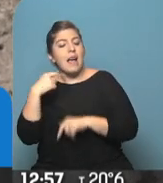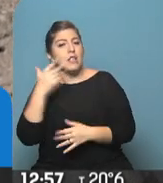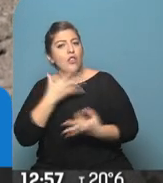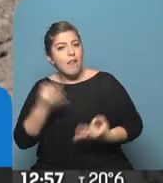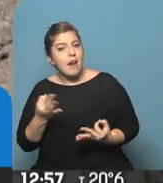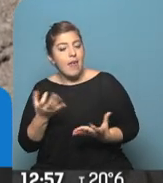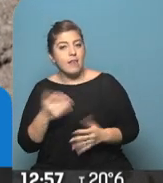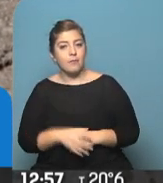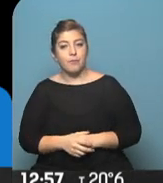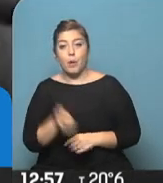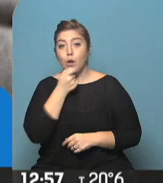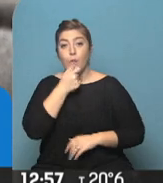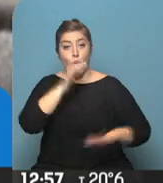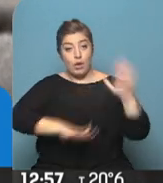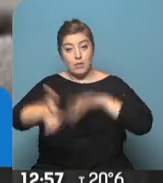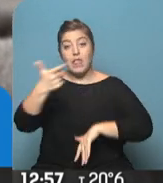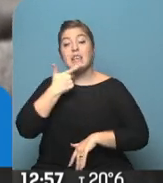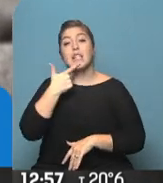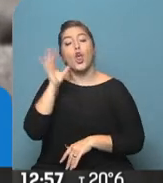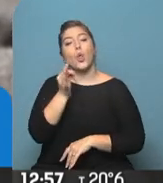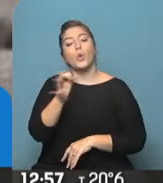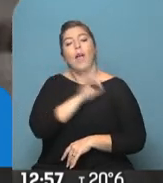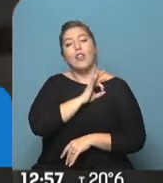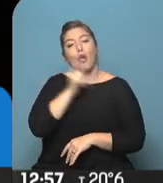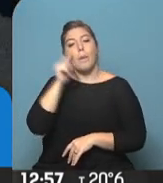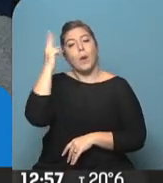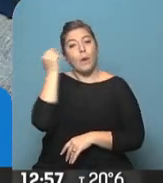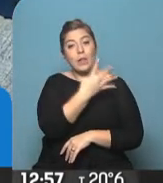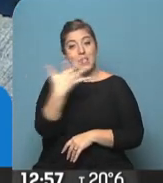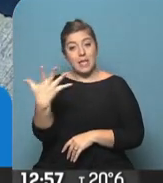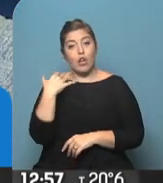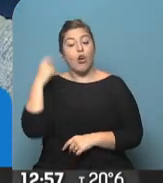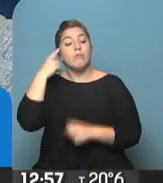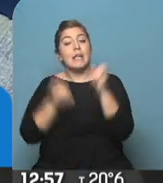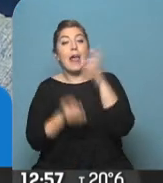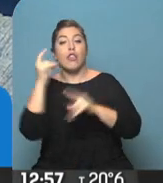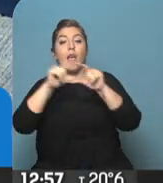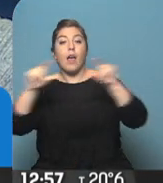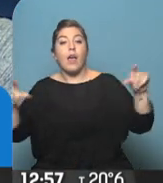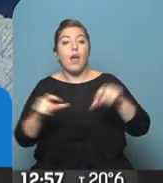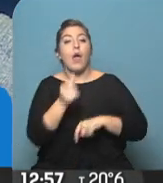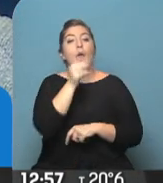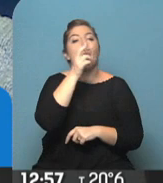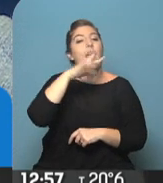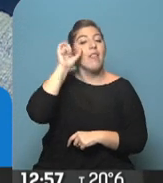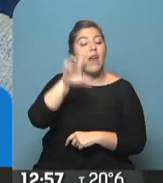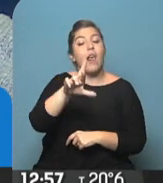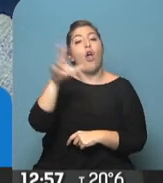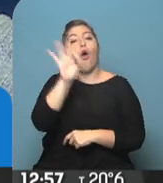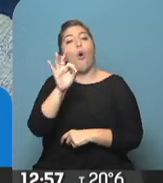por ejemplo organizadora del 17 de octubre del 45 creadora del eslogan braden o perón